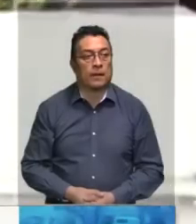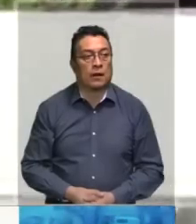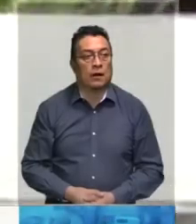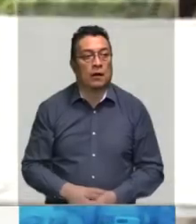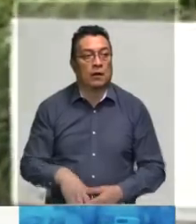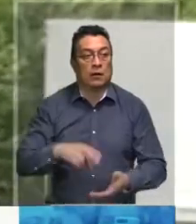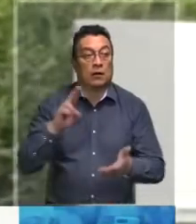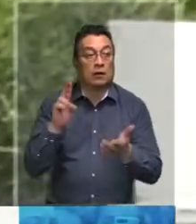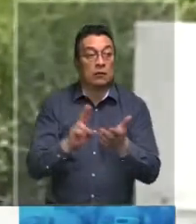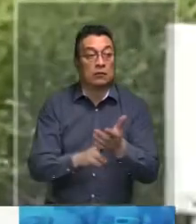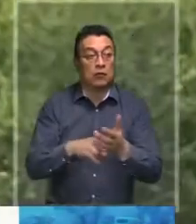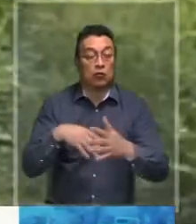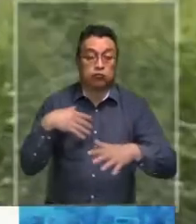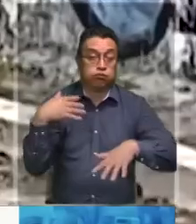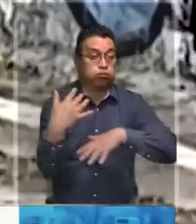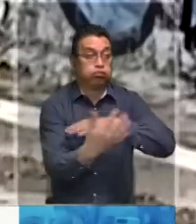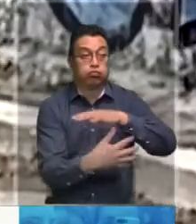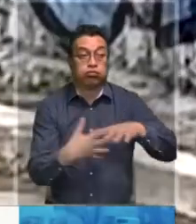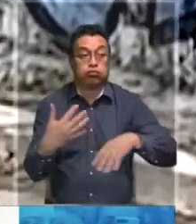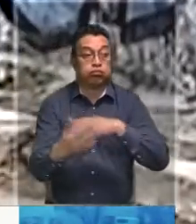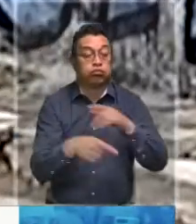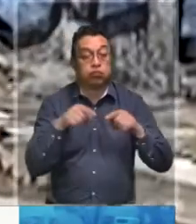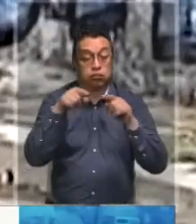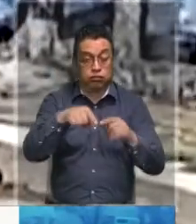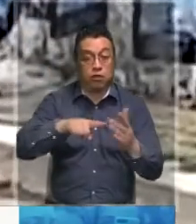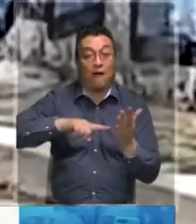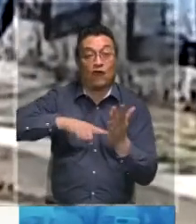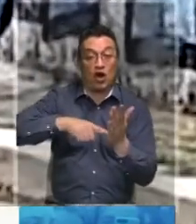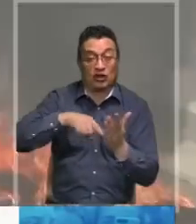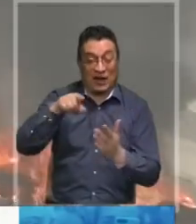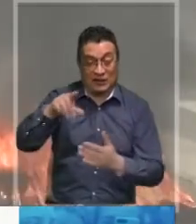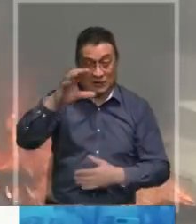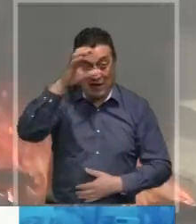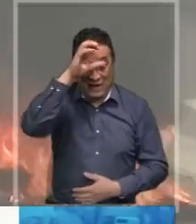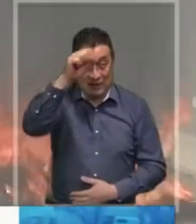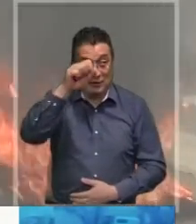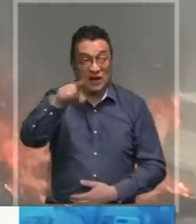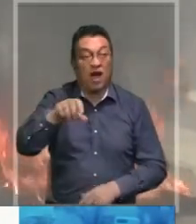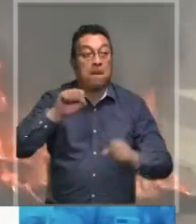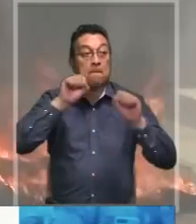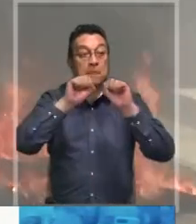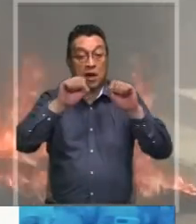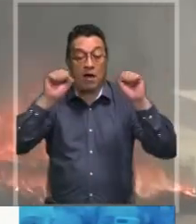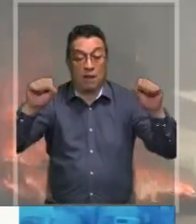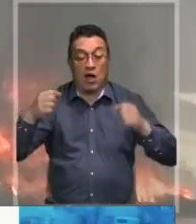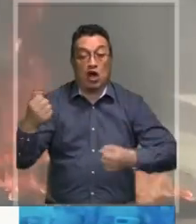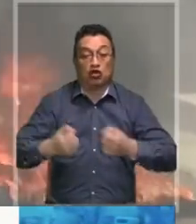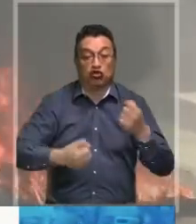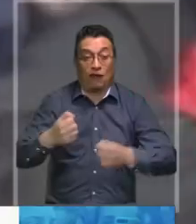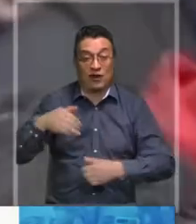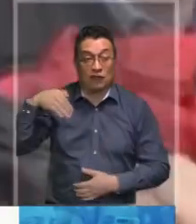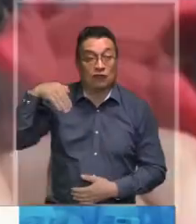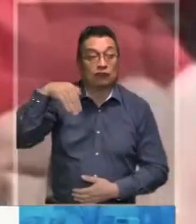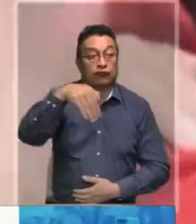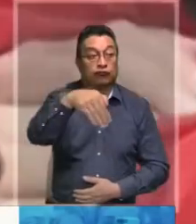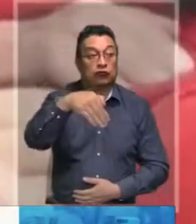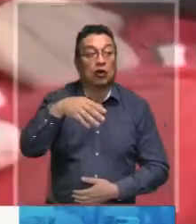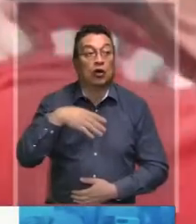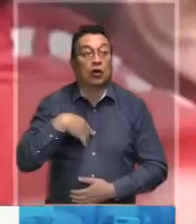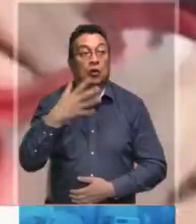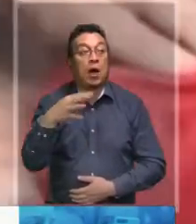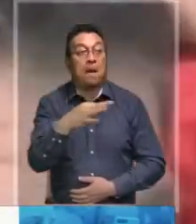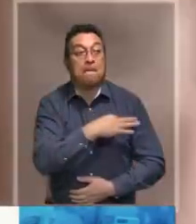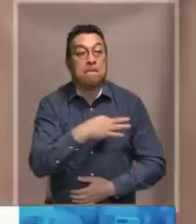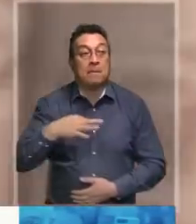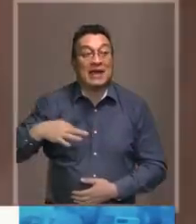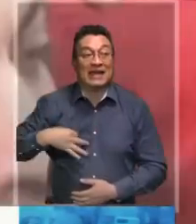verdadera batalla campal se vivió hoy en el conurbano bonaerense, en Argentina. Una manifestación de choferes del transporte público terminó con un ministro